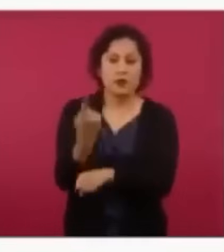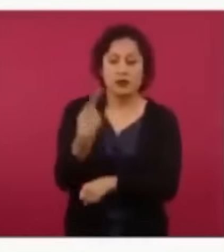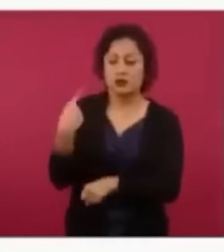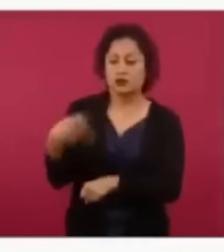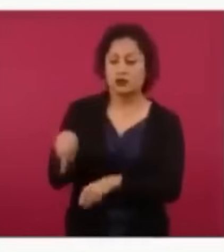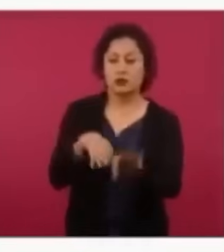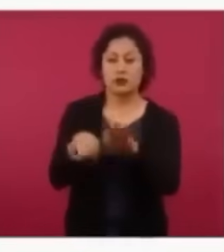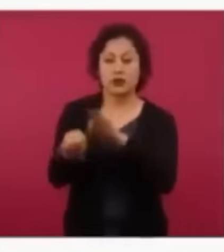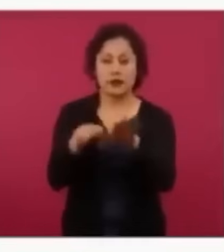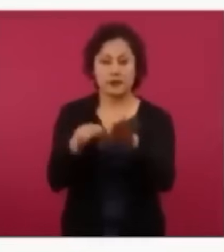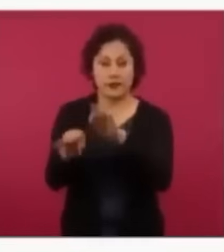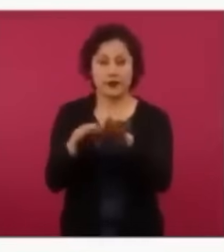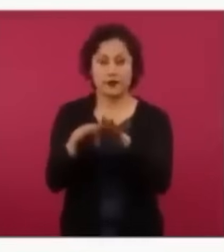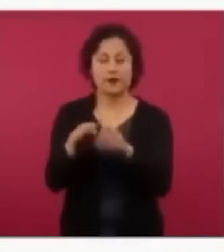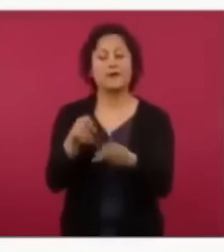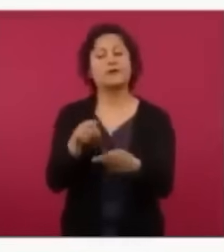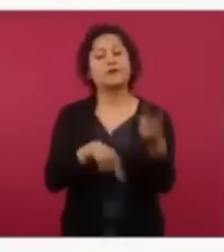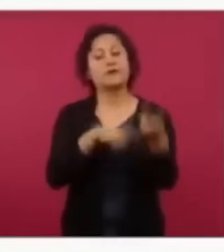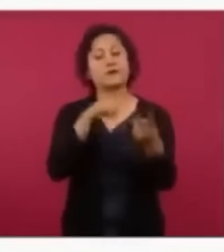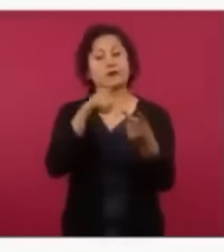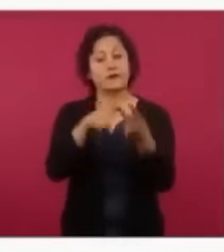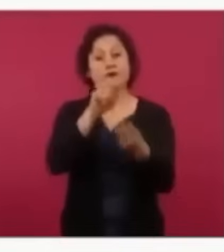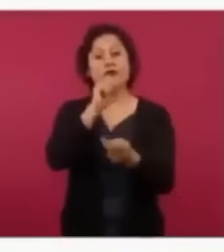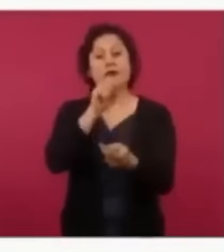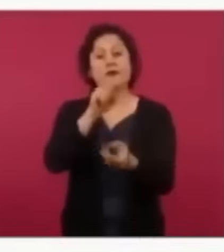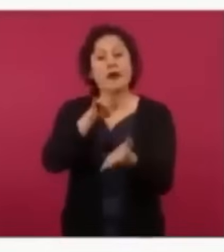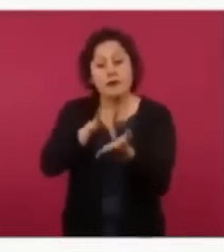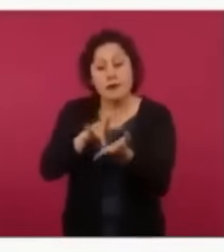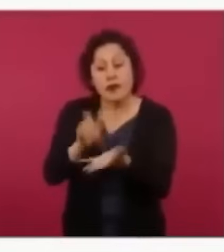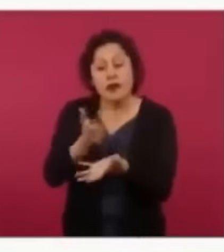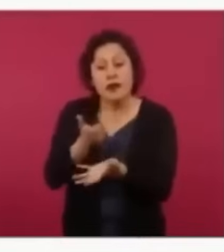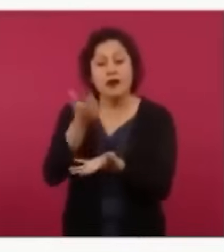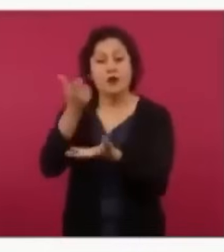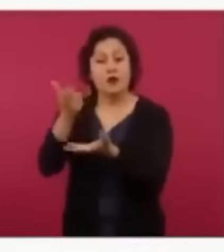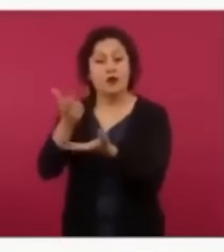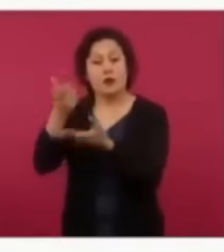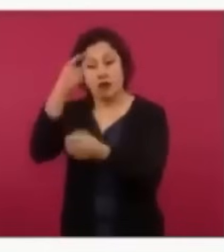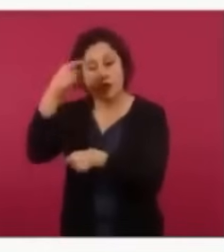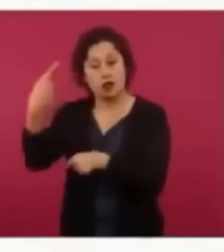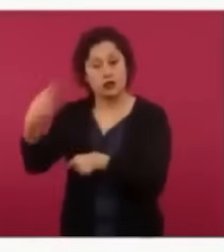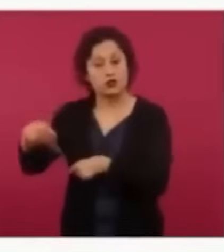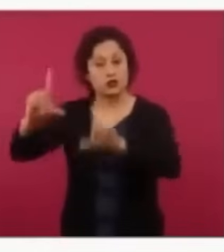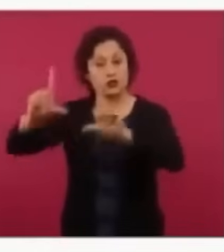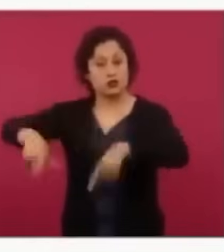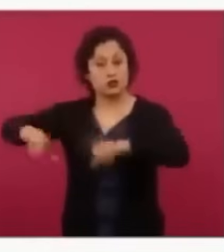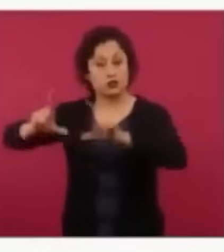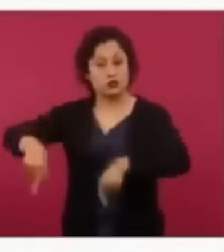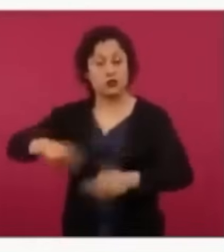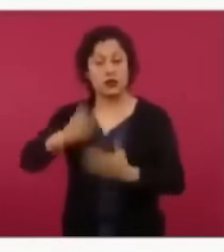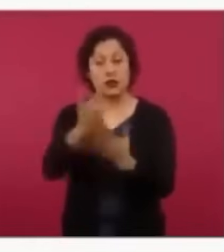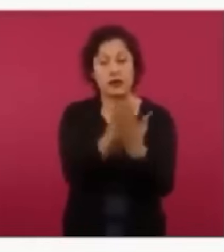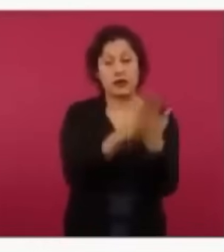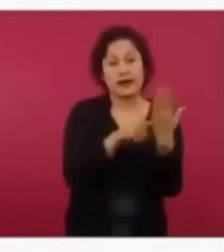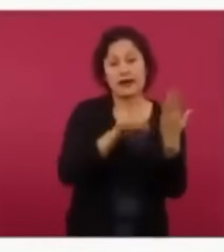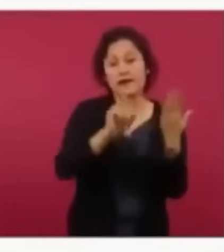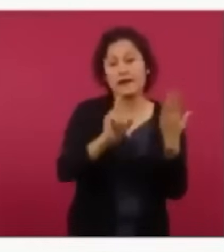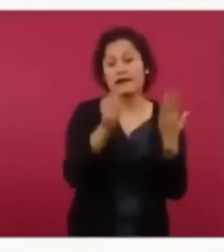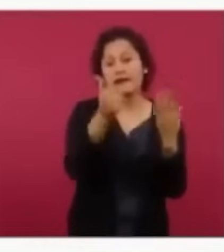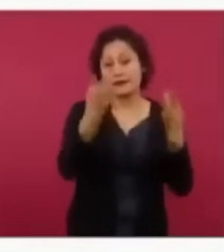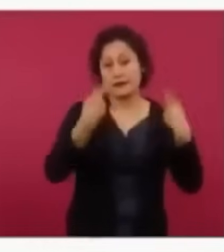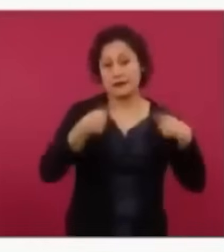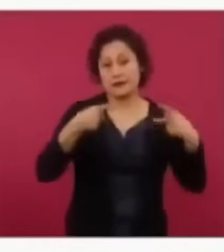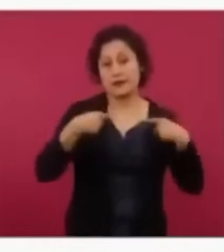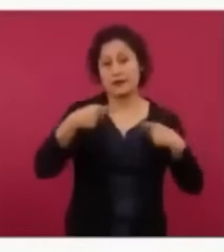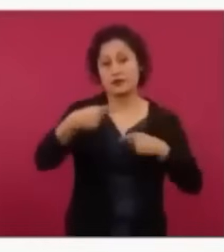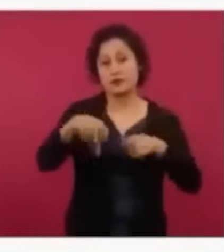además de financiar sus portales personales. Se tiene una lista de 36 comunicadores que